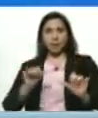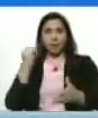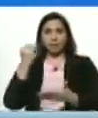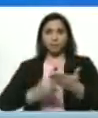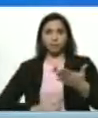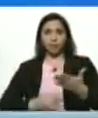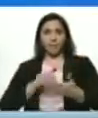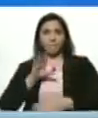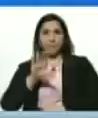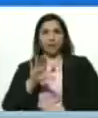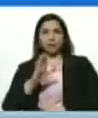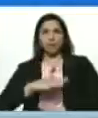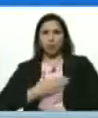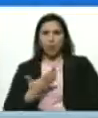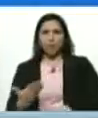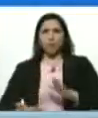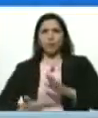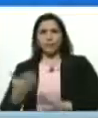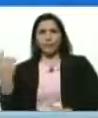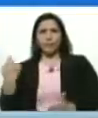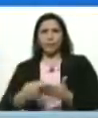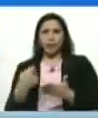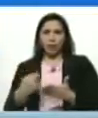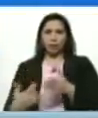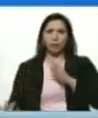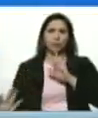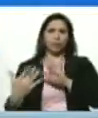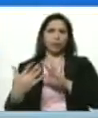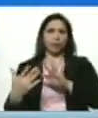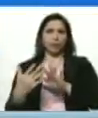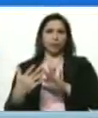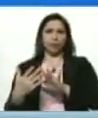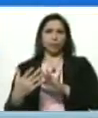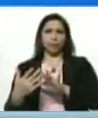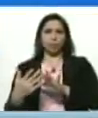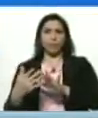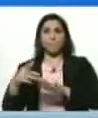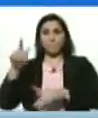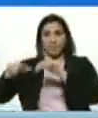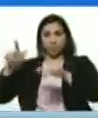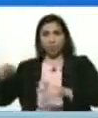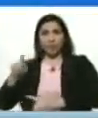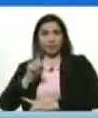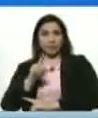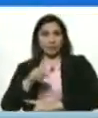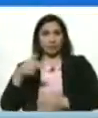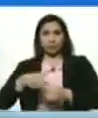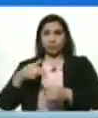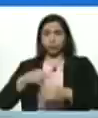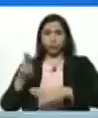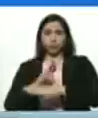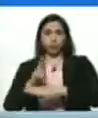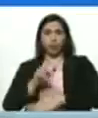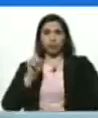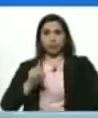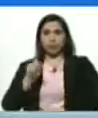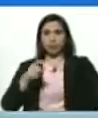y podamos ir a un subsidio directo al consumidor al usuario